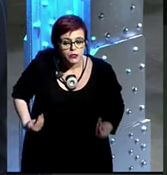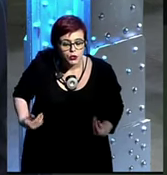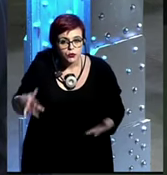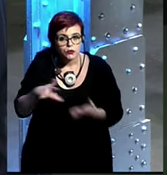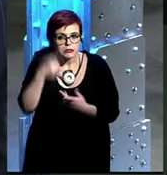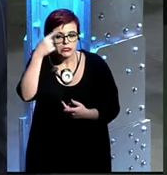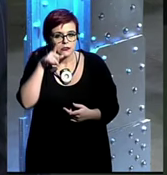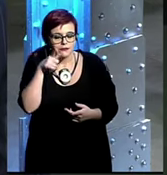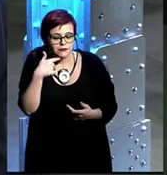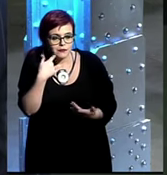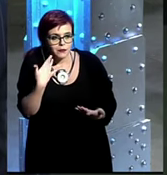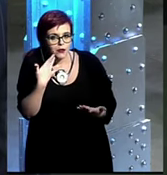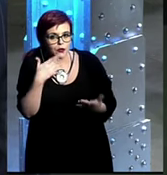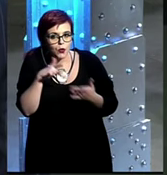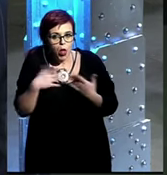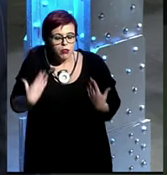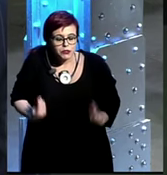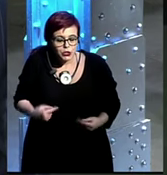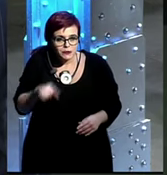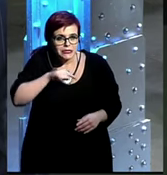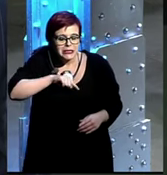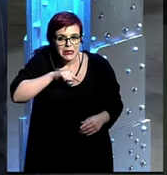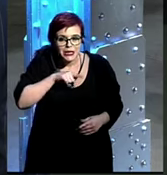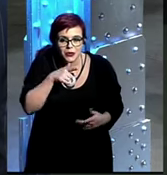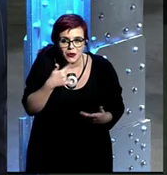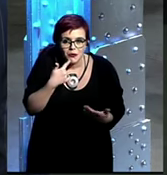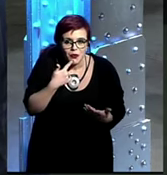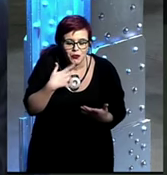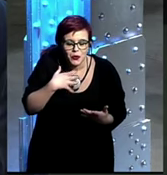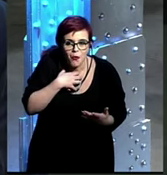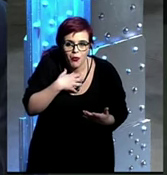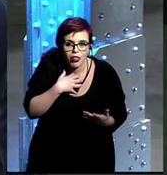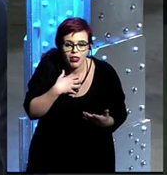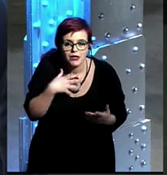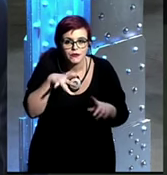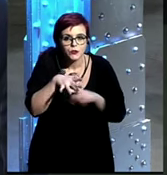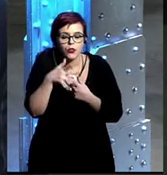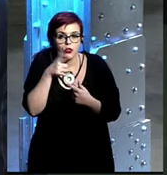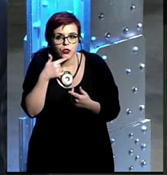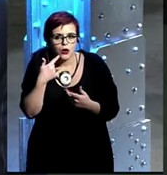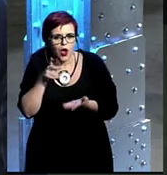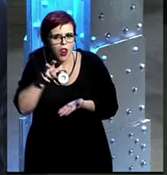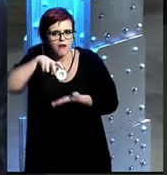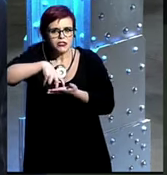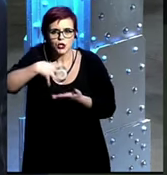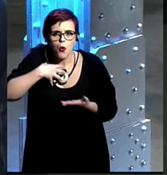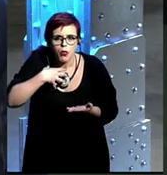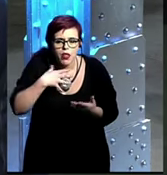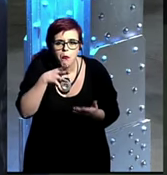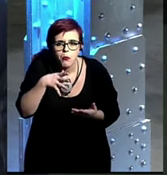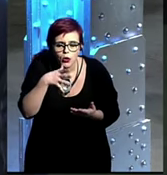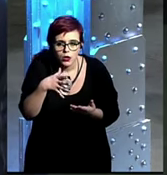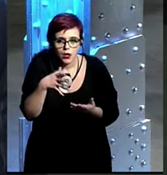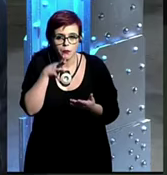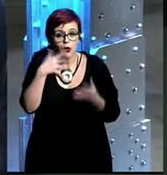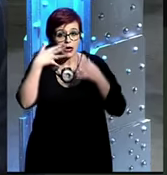que eres ridículo cuando estás inmerso en ello. No sabes cómo alguien no puede superar el levantarse, el afrontar el día,